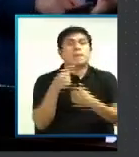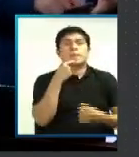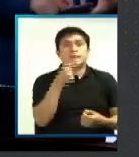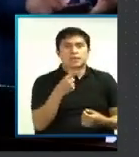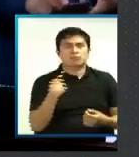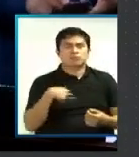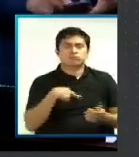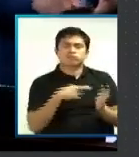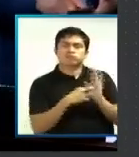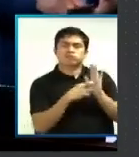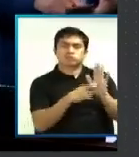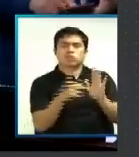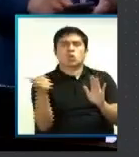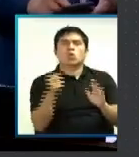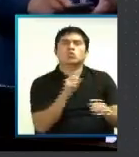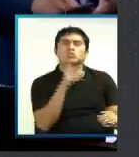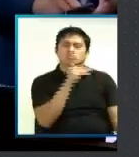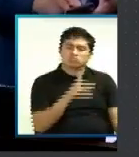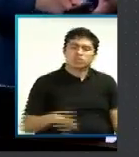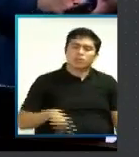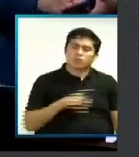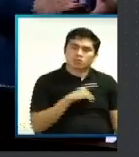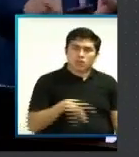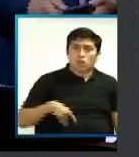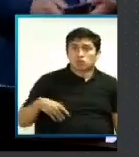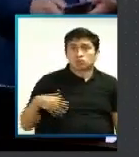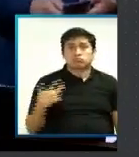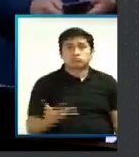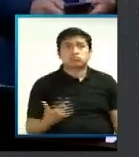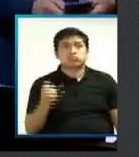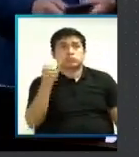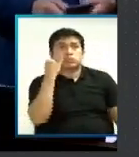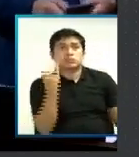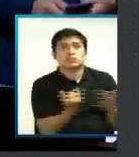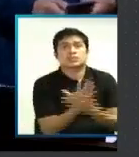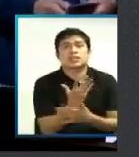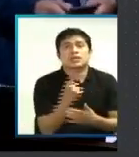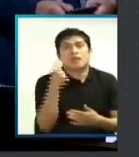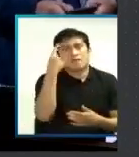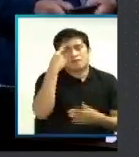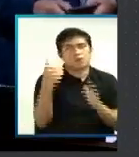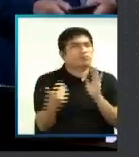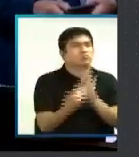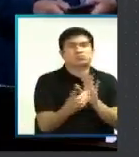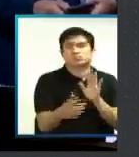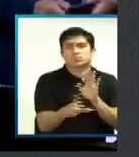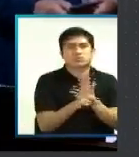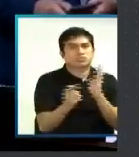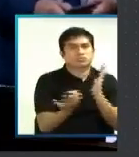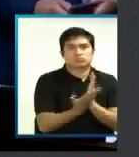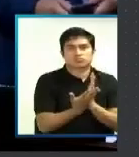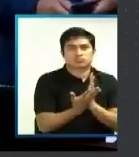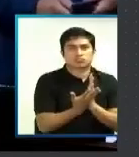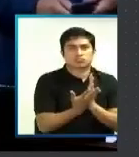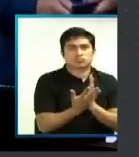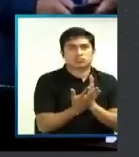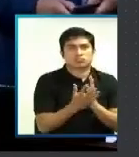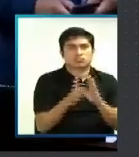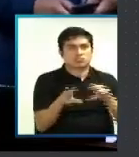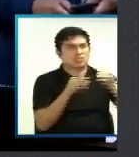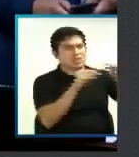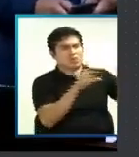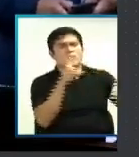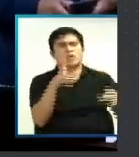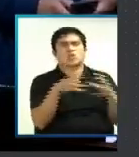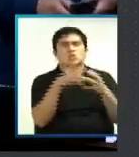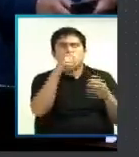daremos a conocer. En su momento. Muchas gracias. Rocío, estimados televidentes, estas son algunas de las imágenes que se